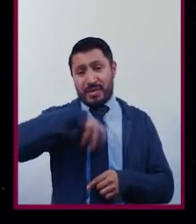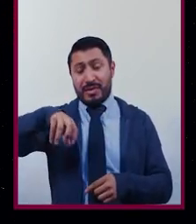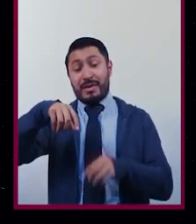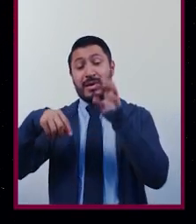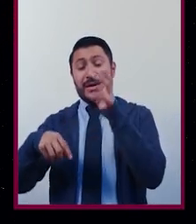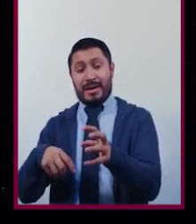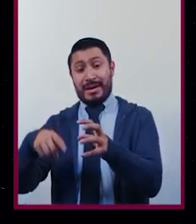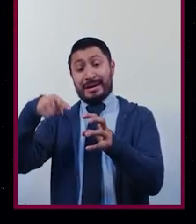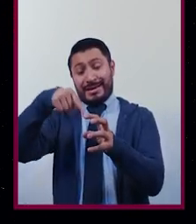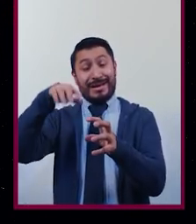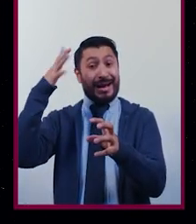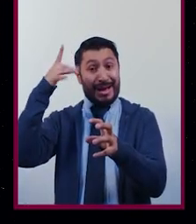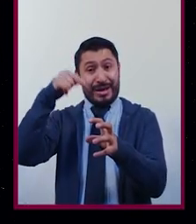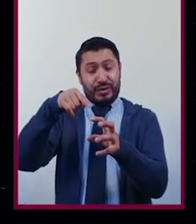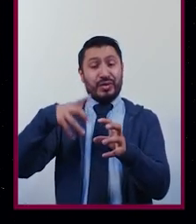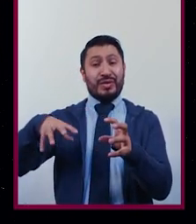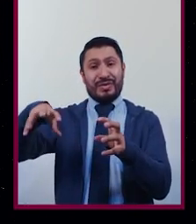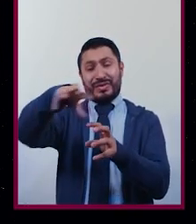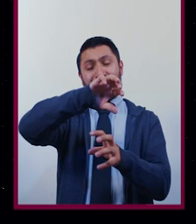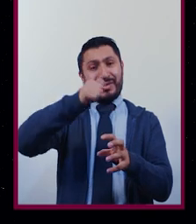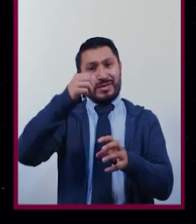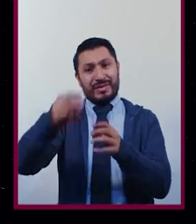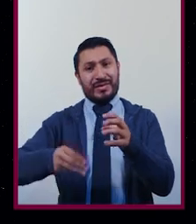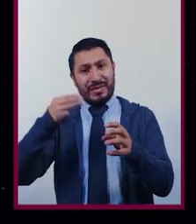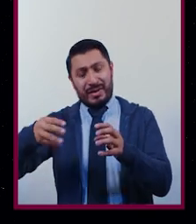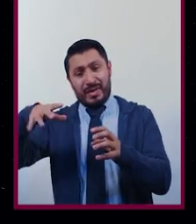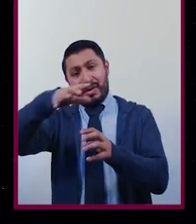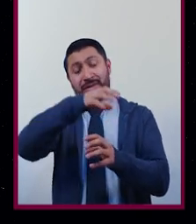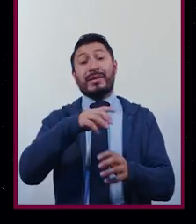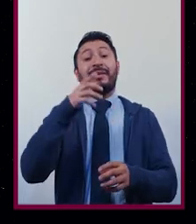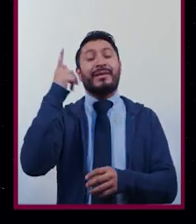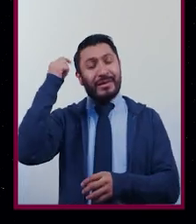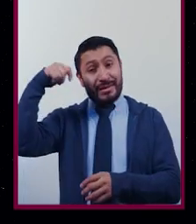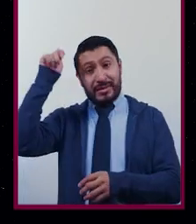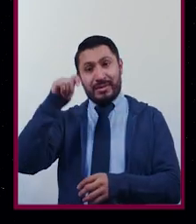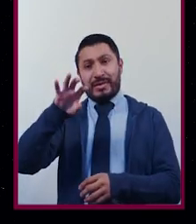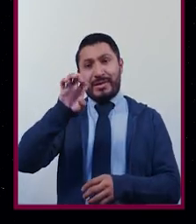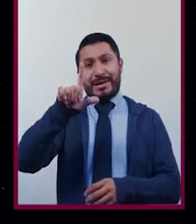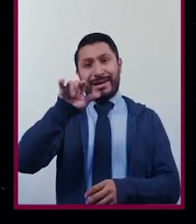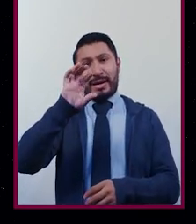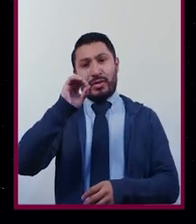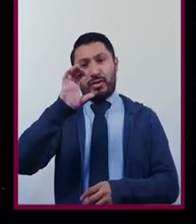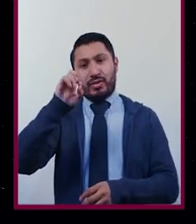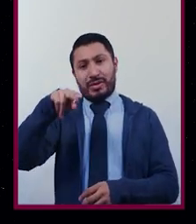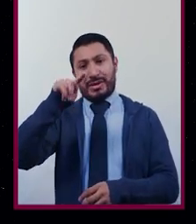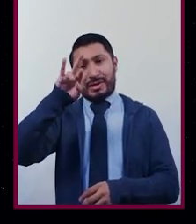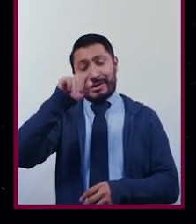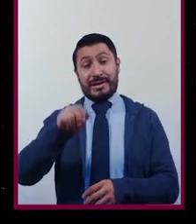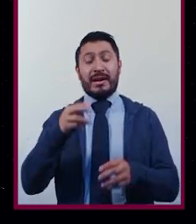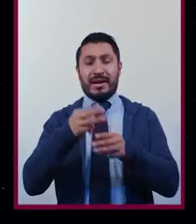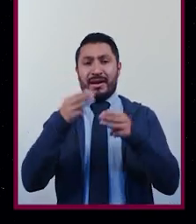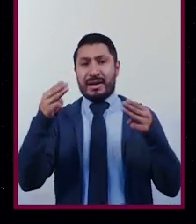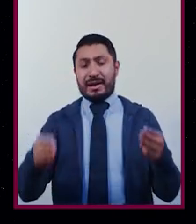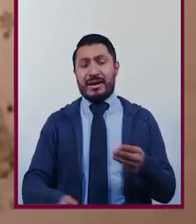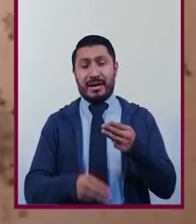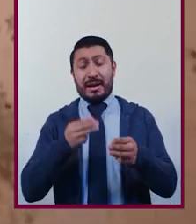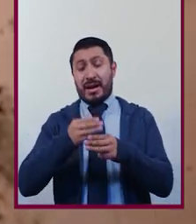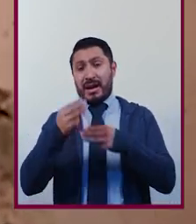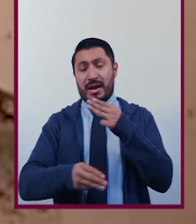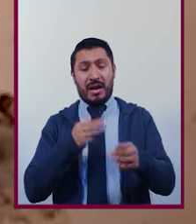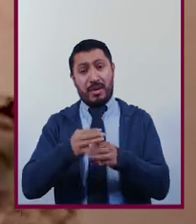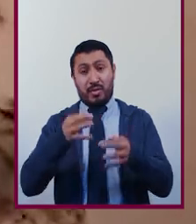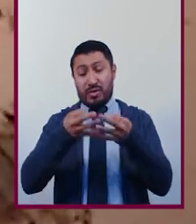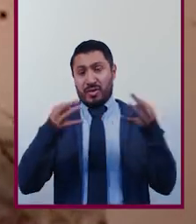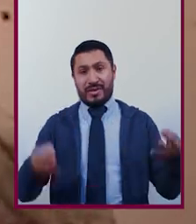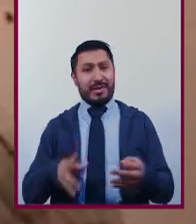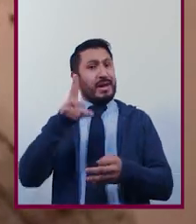órbitas. A este sistema se le conoce como teoría heliocéntrica. Resulta que la Tierra no era el centro del universo. Pocas